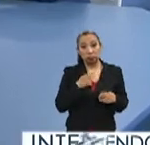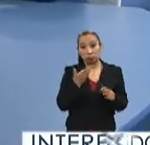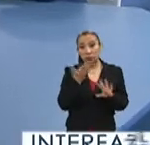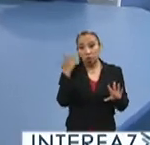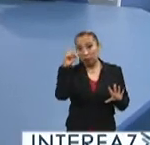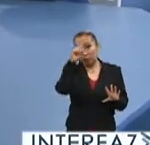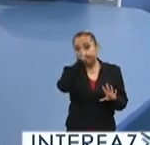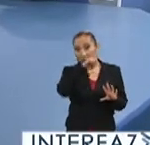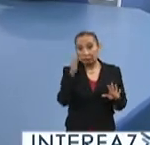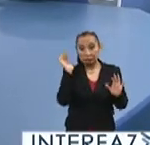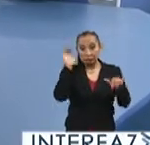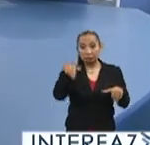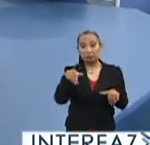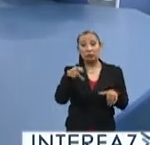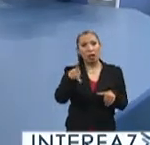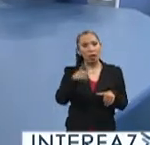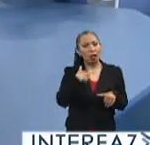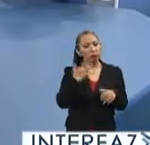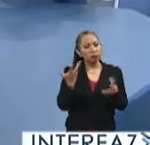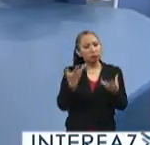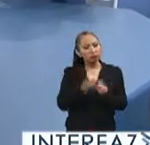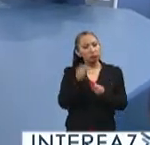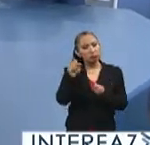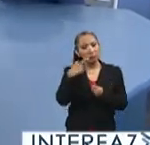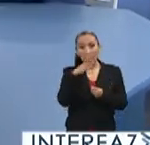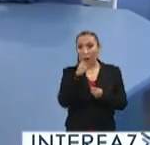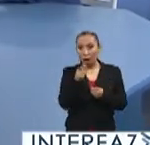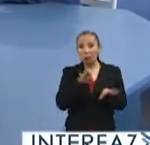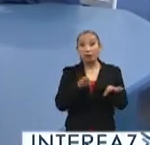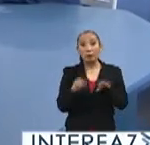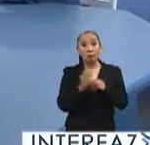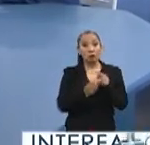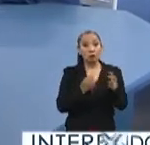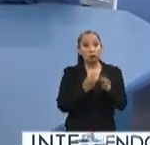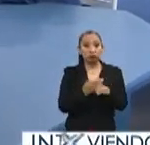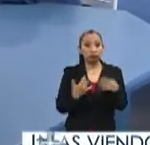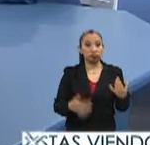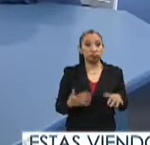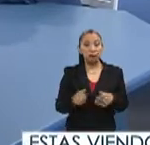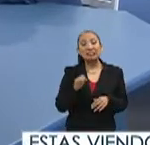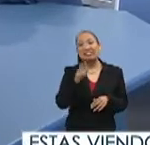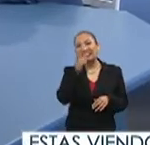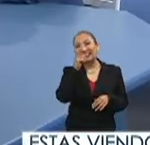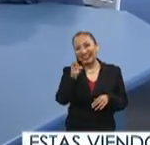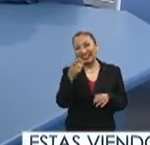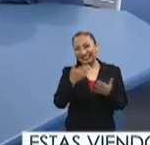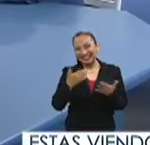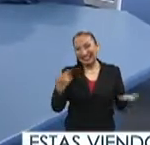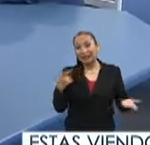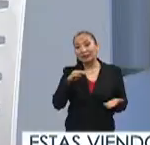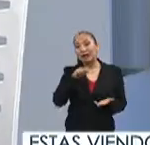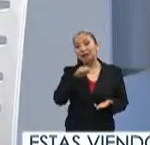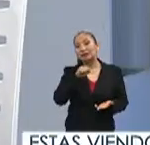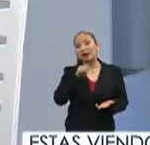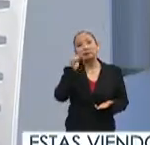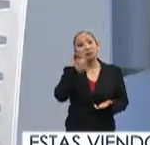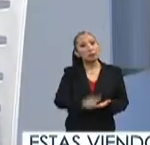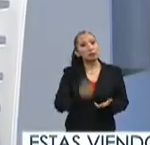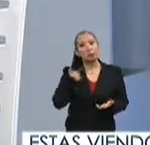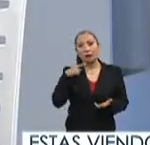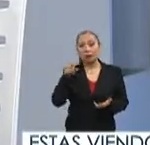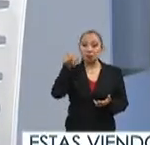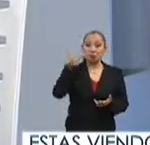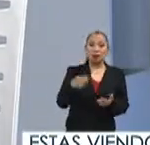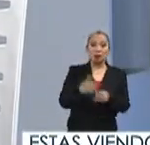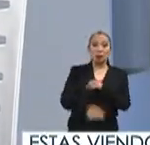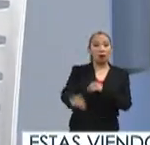muy complejo de entrar, pero que forma parte de uno de los mejores trabajos del mundo, ¿no? Así es, comentábamos, Omar, que la NASA siempre sale rankeada